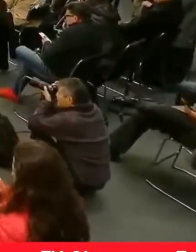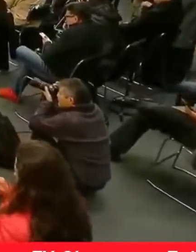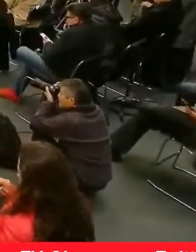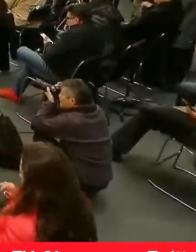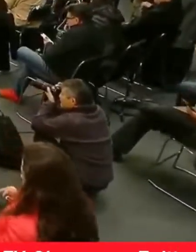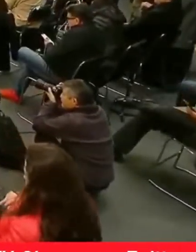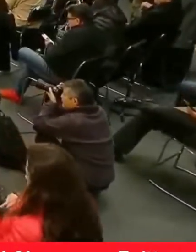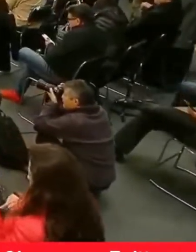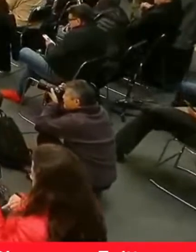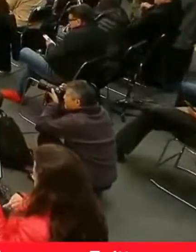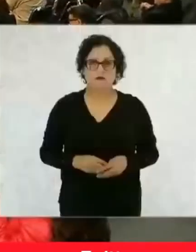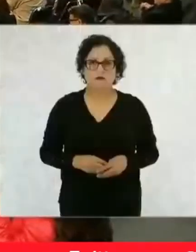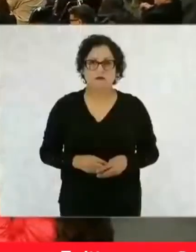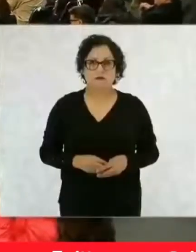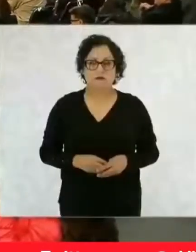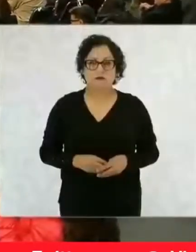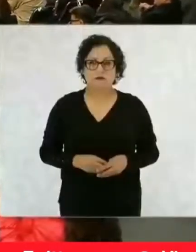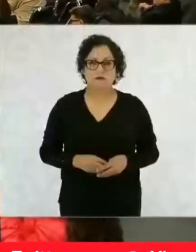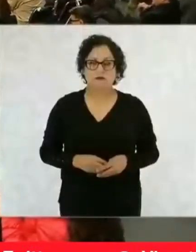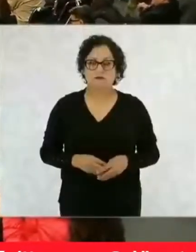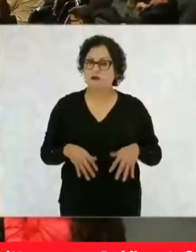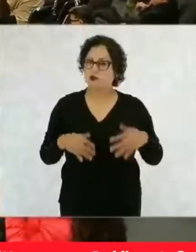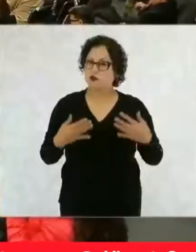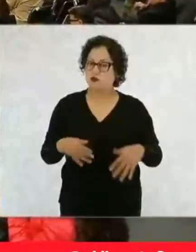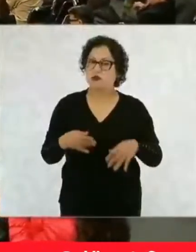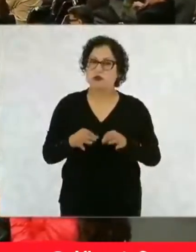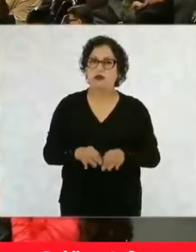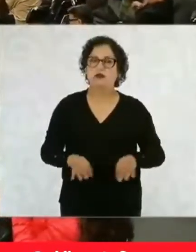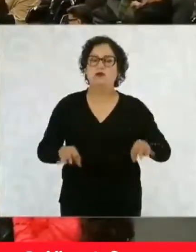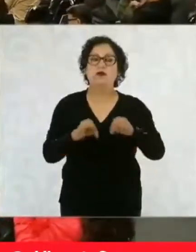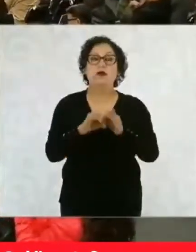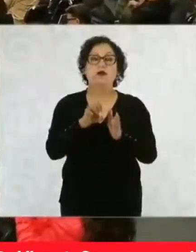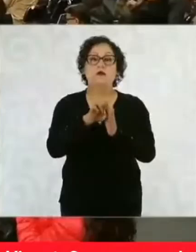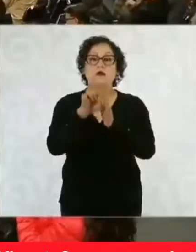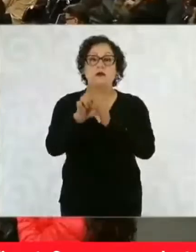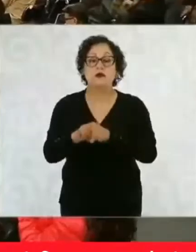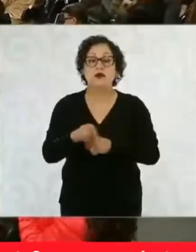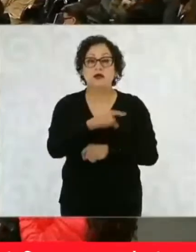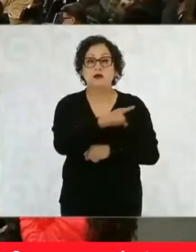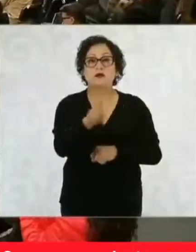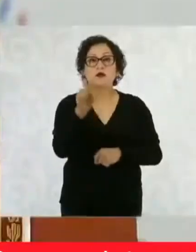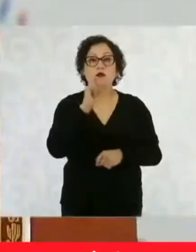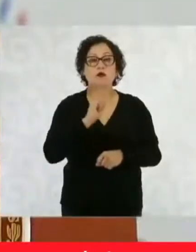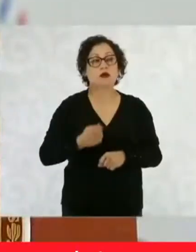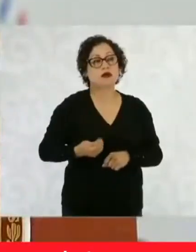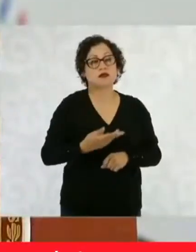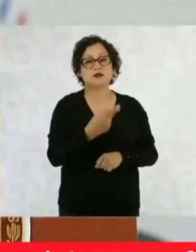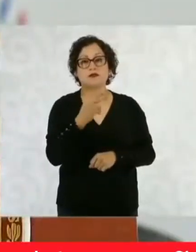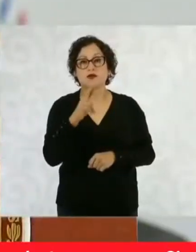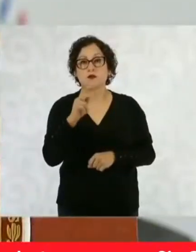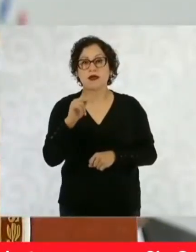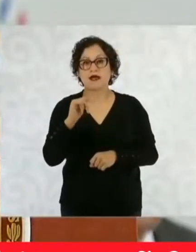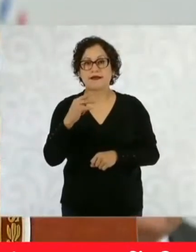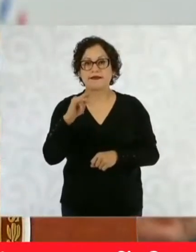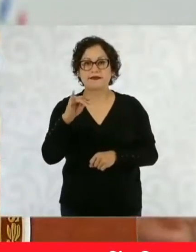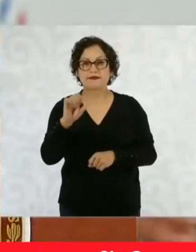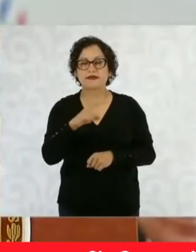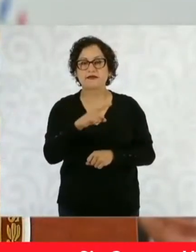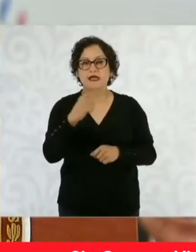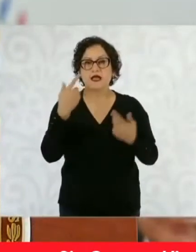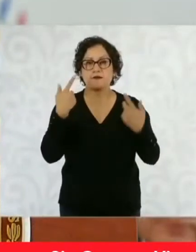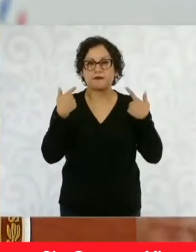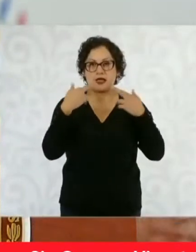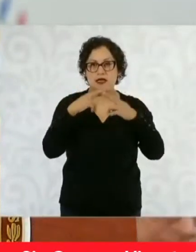Así es, me gustaría mucho destacar, por ejemplo, en el caso de las propagandistas, a las maestras Guadalupe y